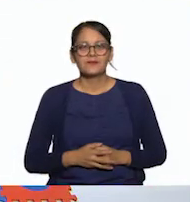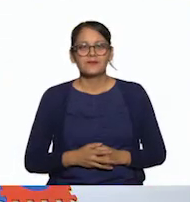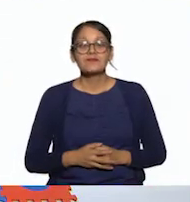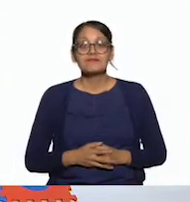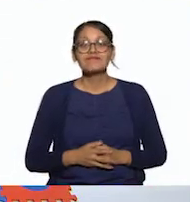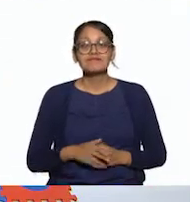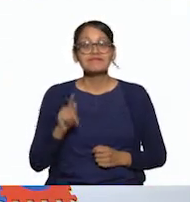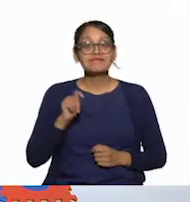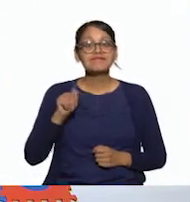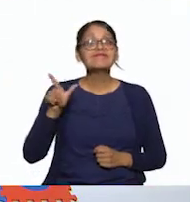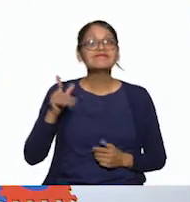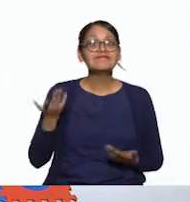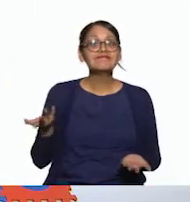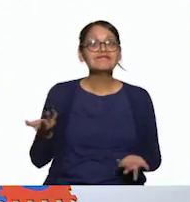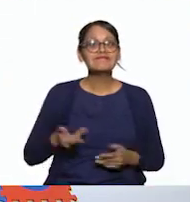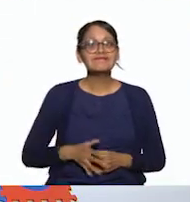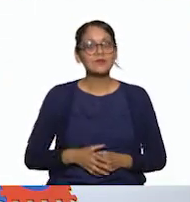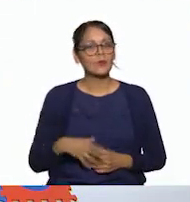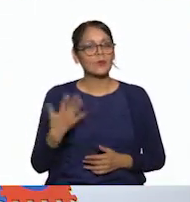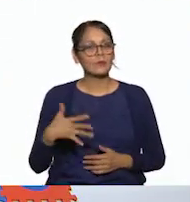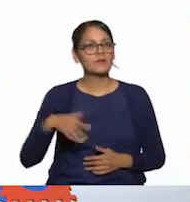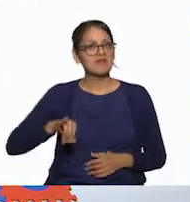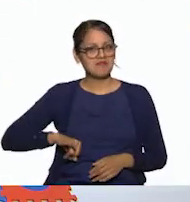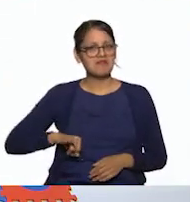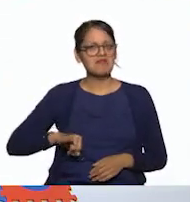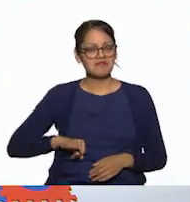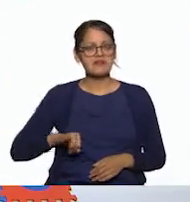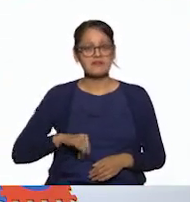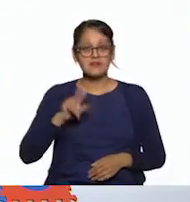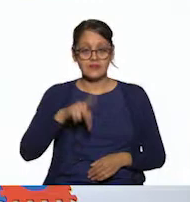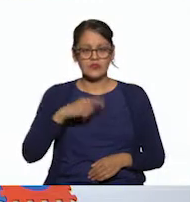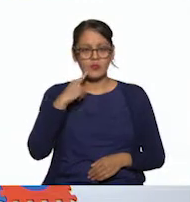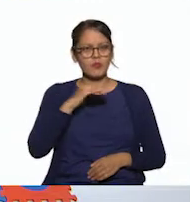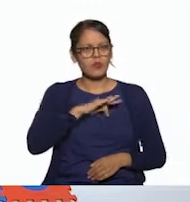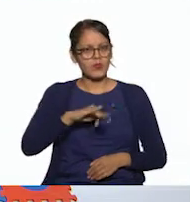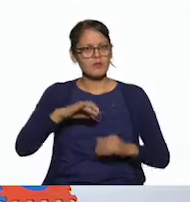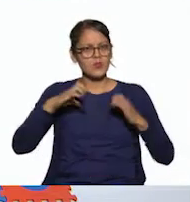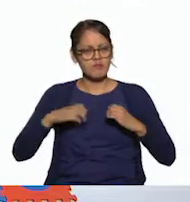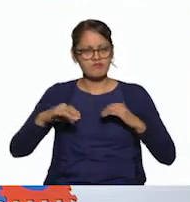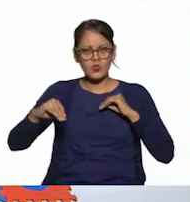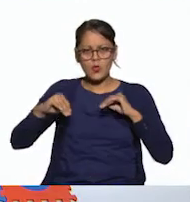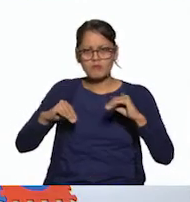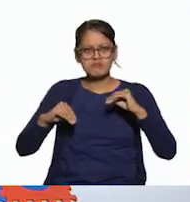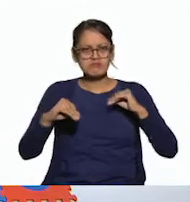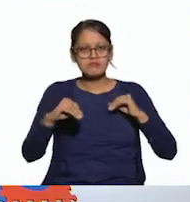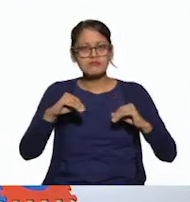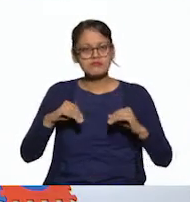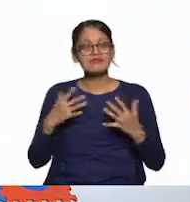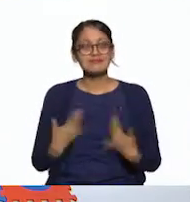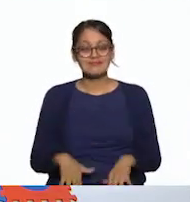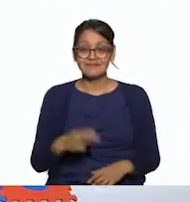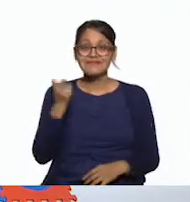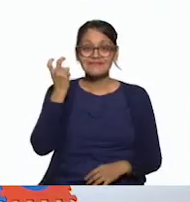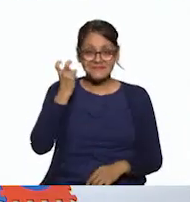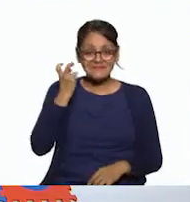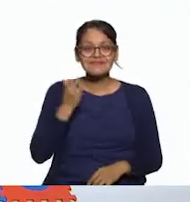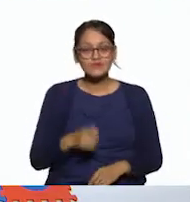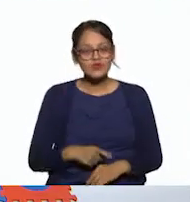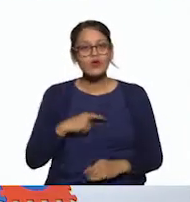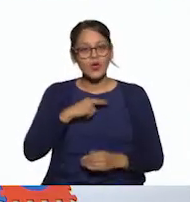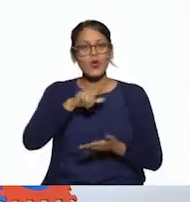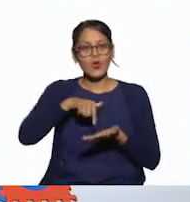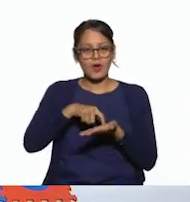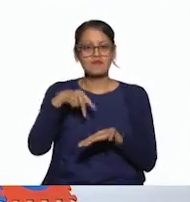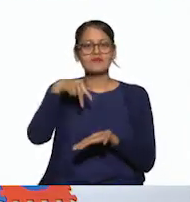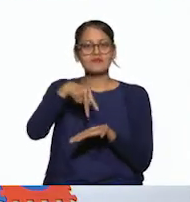¿Qué te pareció, Pilar? Me pareció muy interesante todas las posibilidades de movimiento que esto nos da, ¿no? Así es nuestro